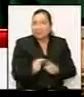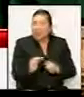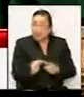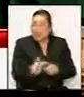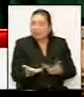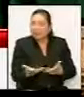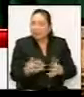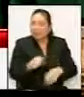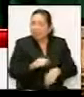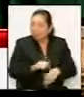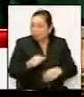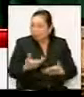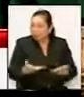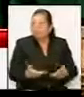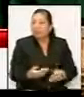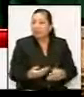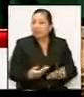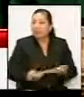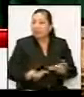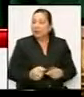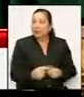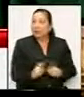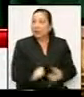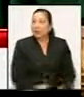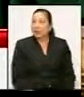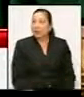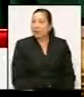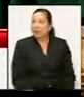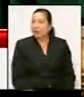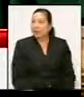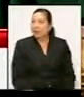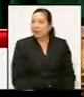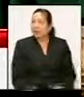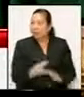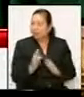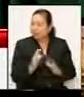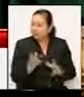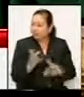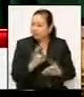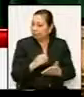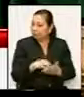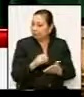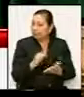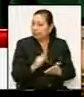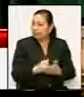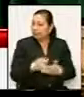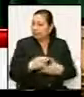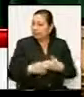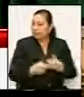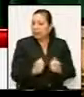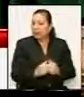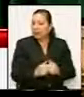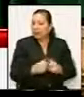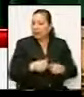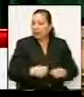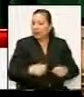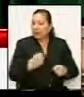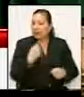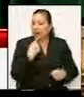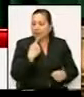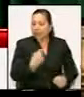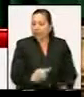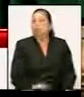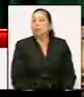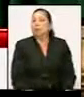granos andinos, las menestras, pero el nivel de absorción de los productos pecuarios que he